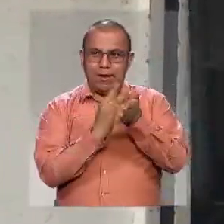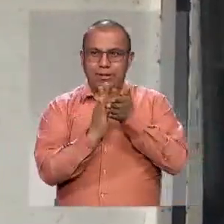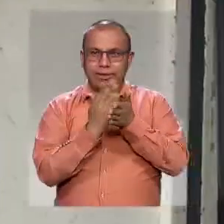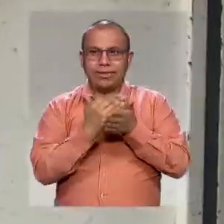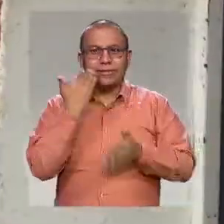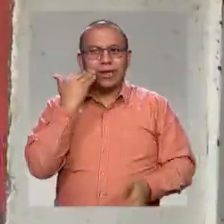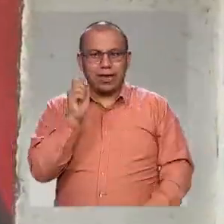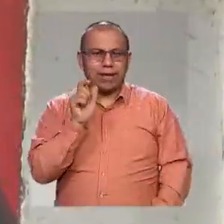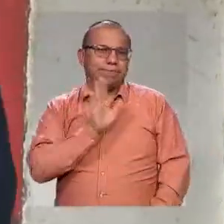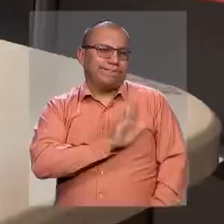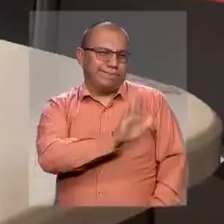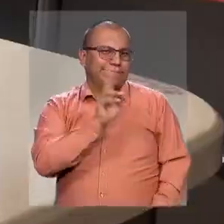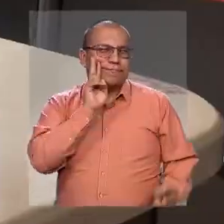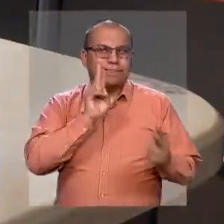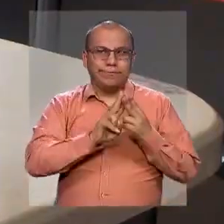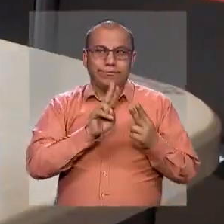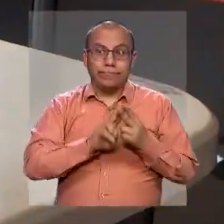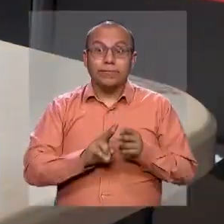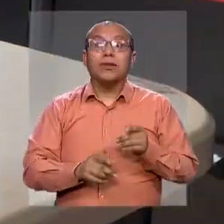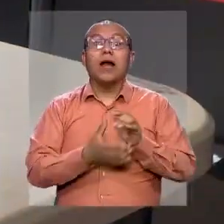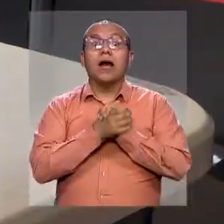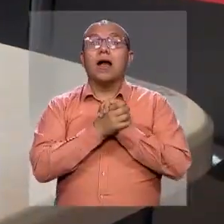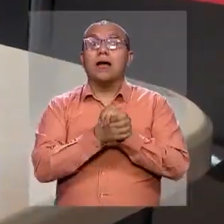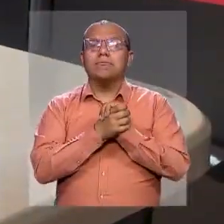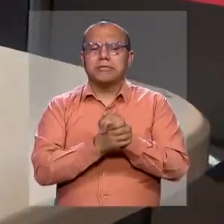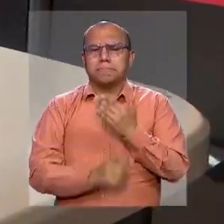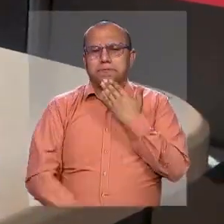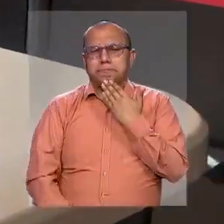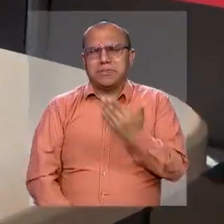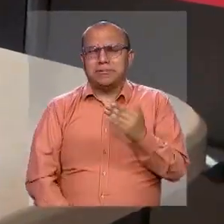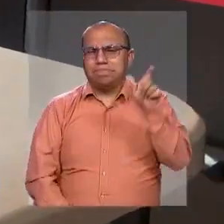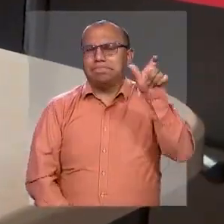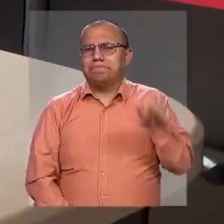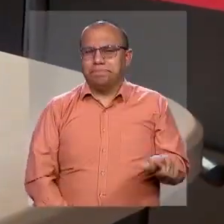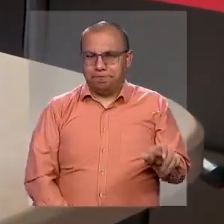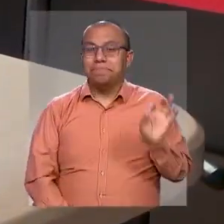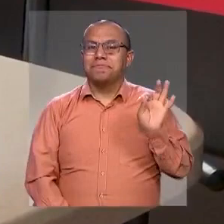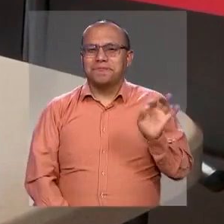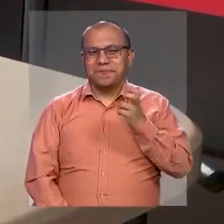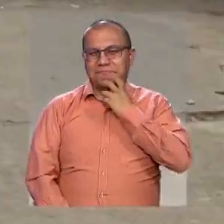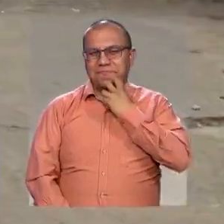común. Sí, claro, porque es una amiga buenísima.